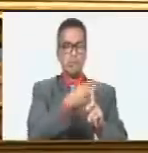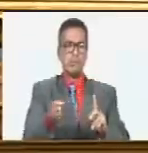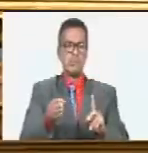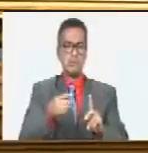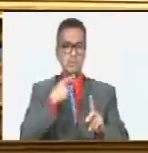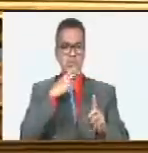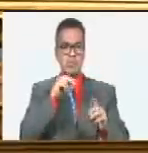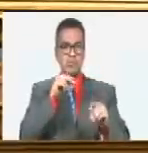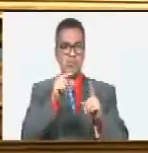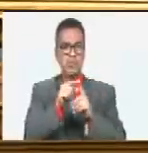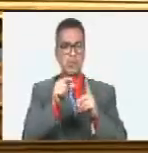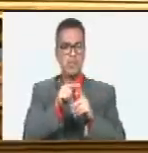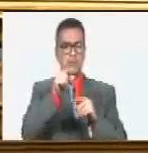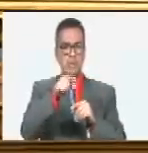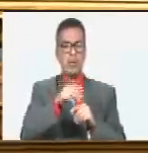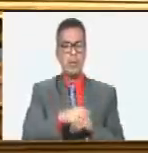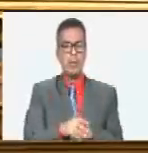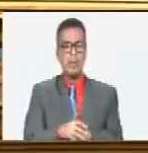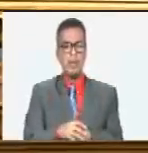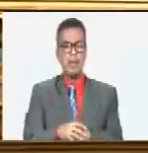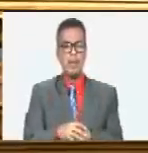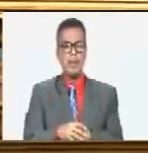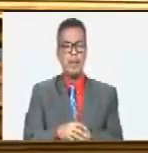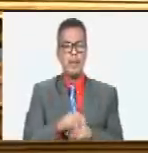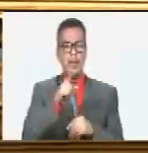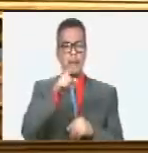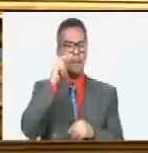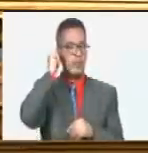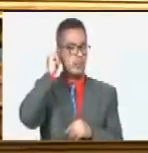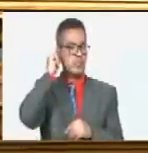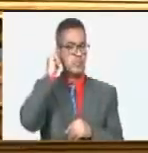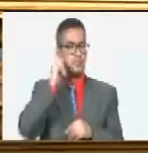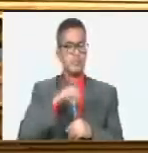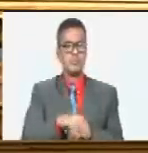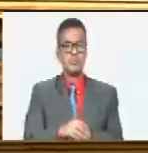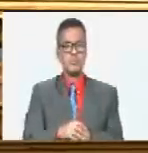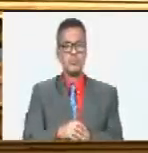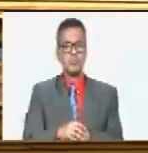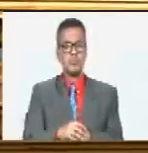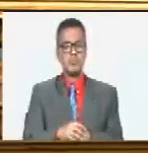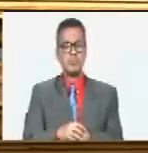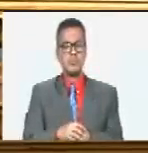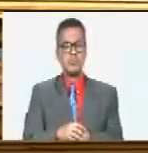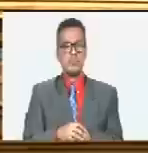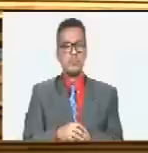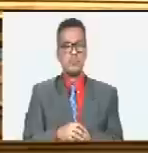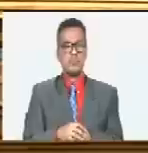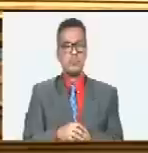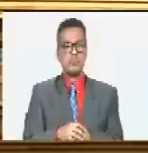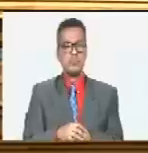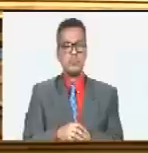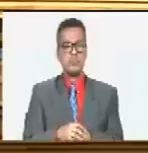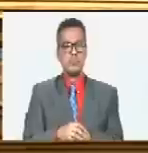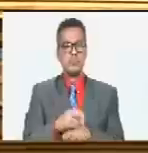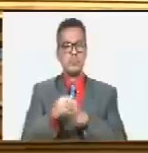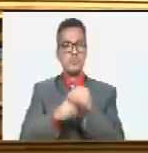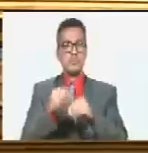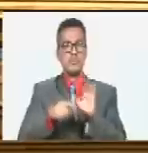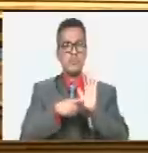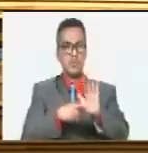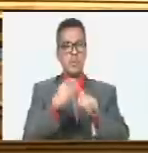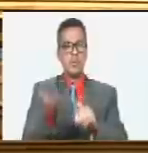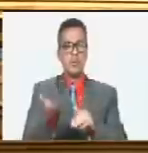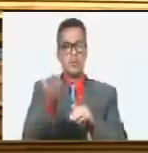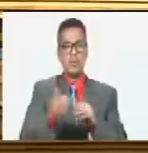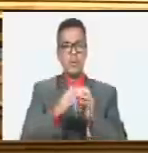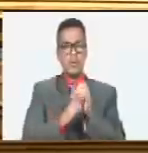a una mujer que es de las más importantes líderes que ha dado